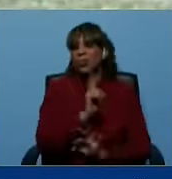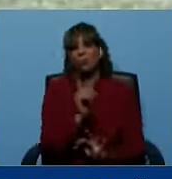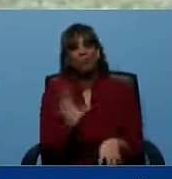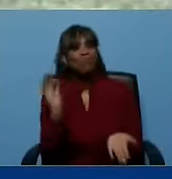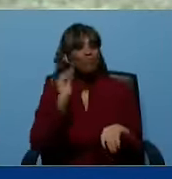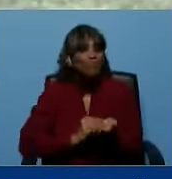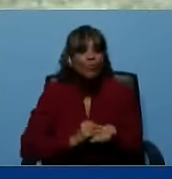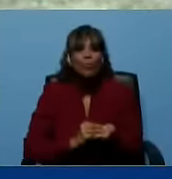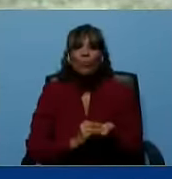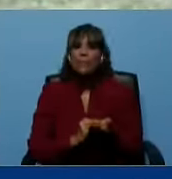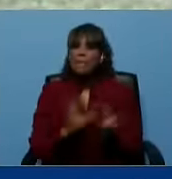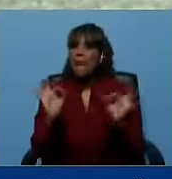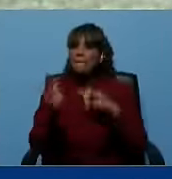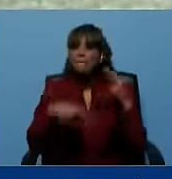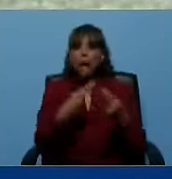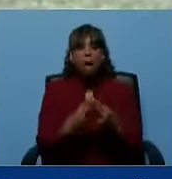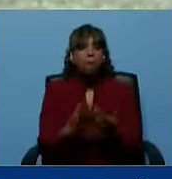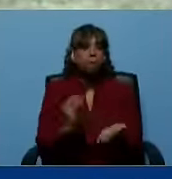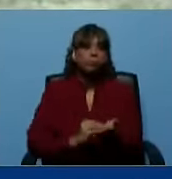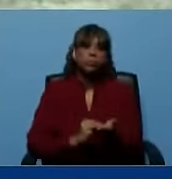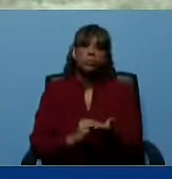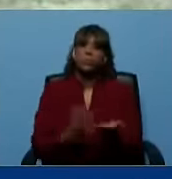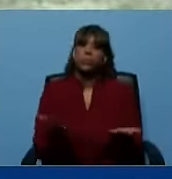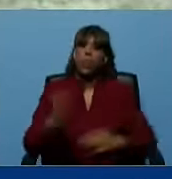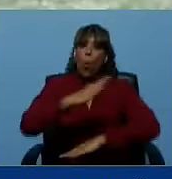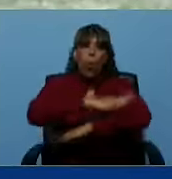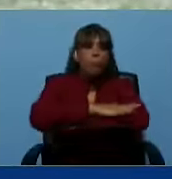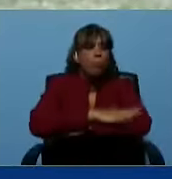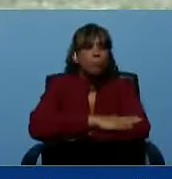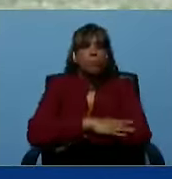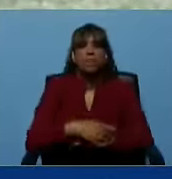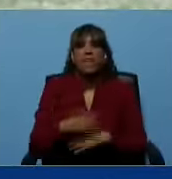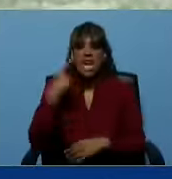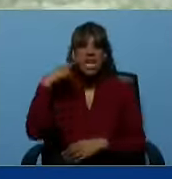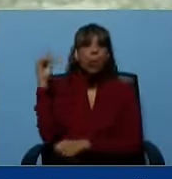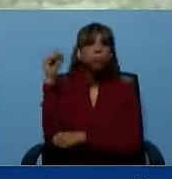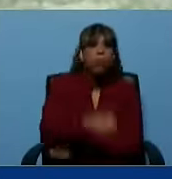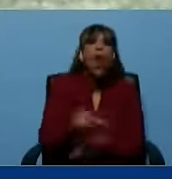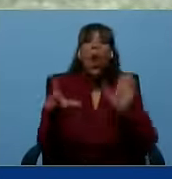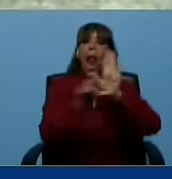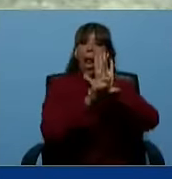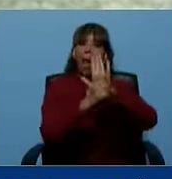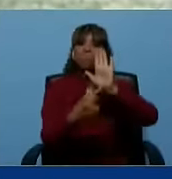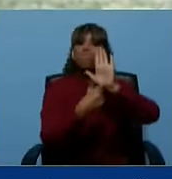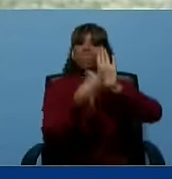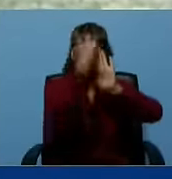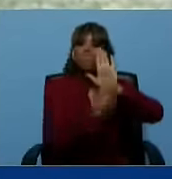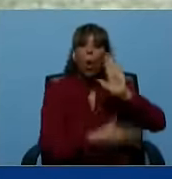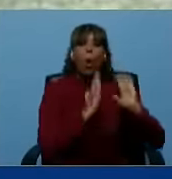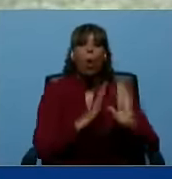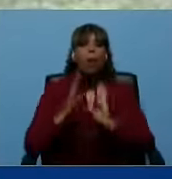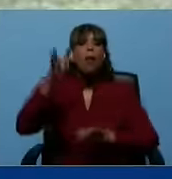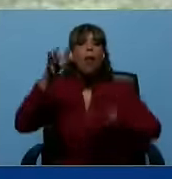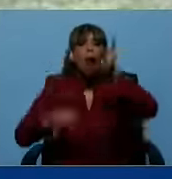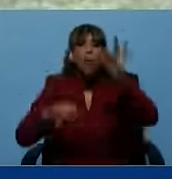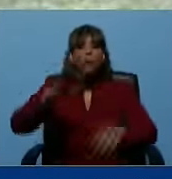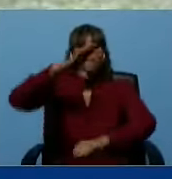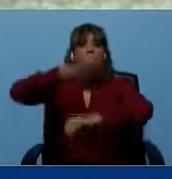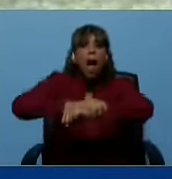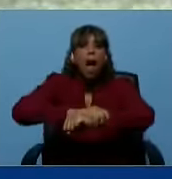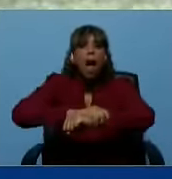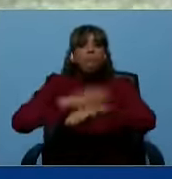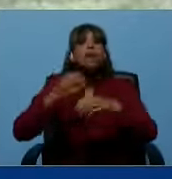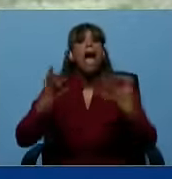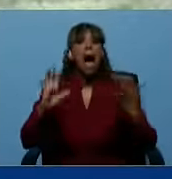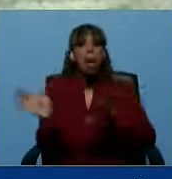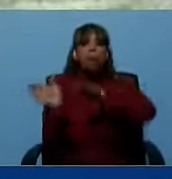pasaron. No pasarán jamás. Y a ellos se les derrota con la ley, con el orden, con la justicia y